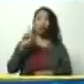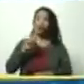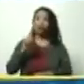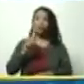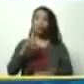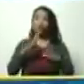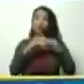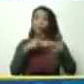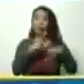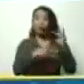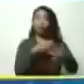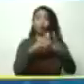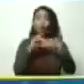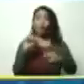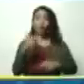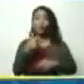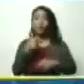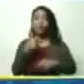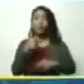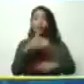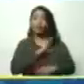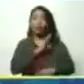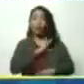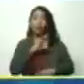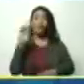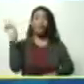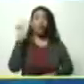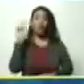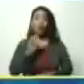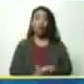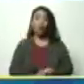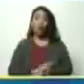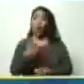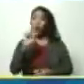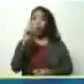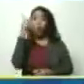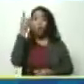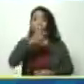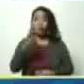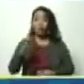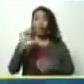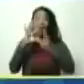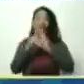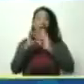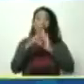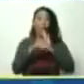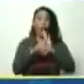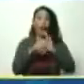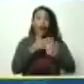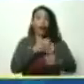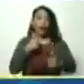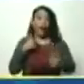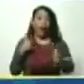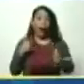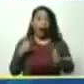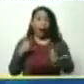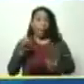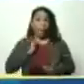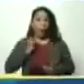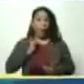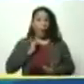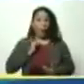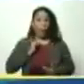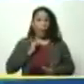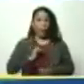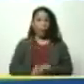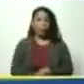y todos los dividendos de CITGO le pertenecen a Venezuela no a unos acreedores ladrones que pretenden apropiarse de